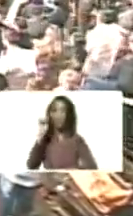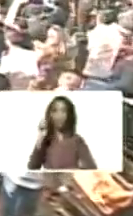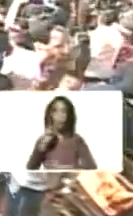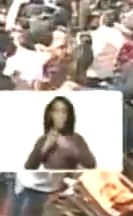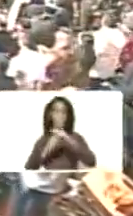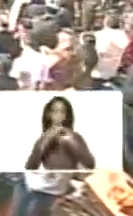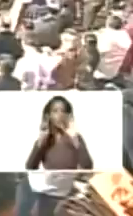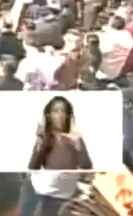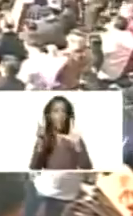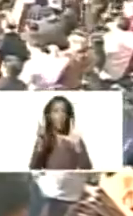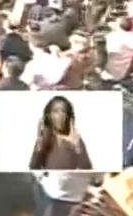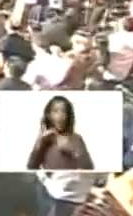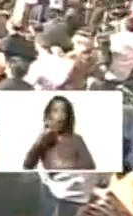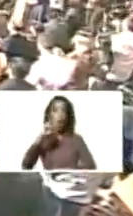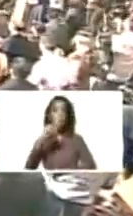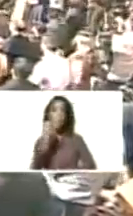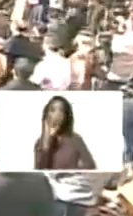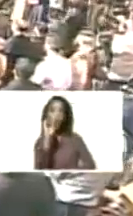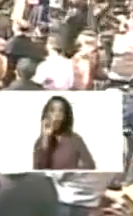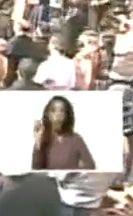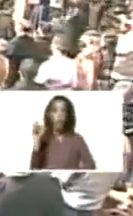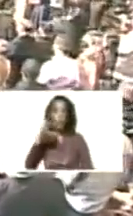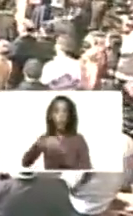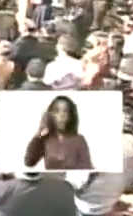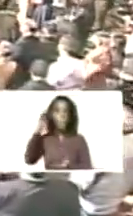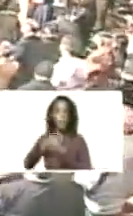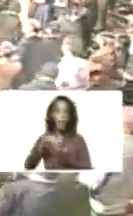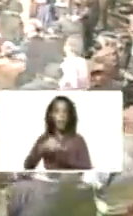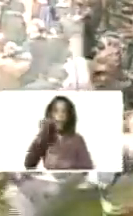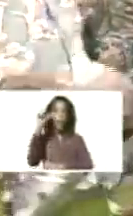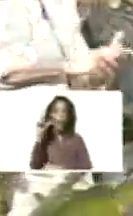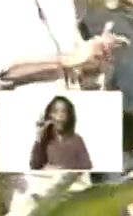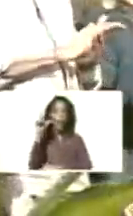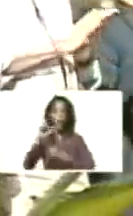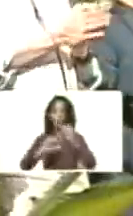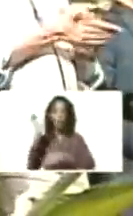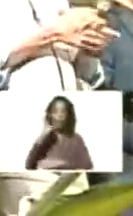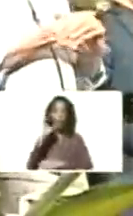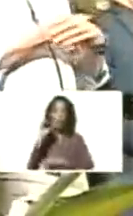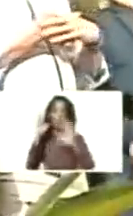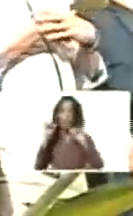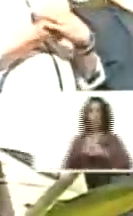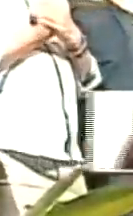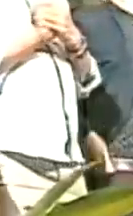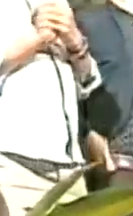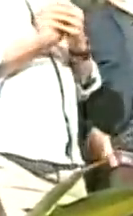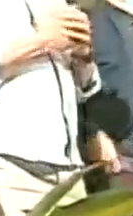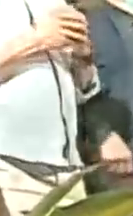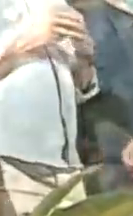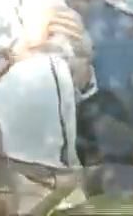primeros 7 casos de Omicron en los estados Miranda, Lara y el Distrito Capital. Con esta información despedimos este contacto. Adelante.